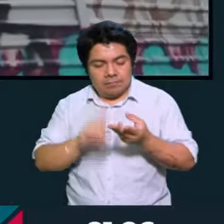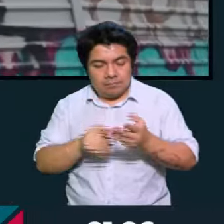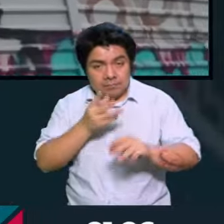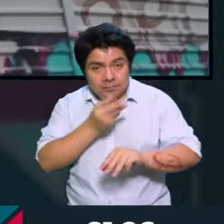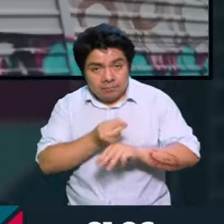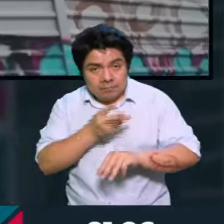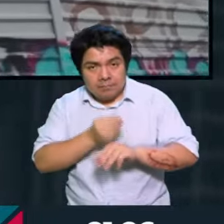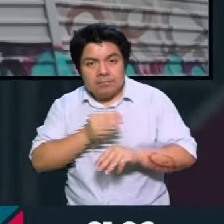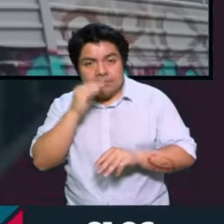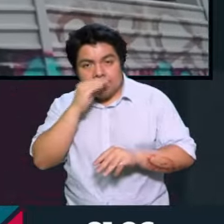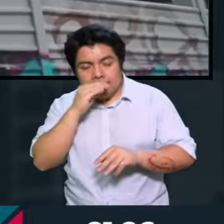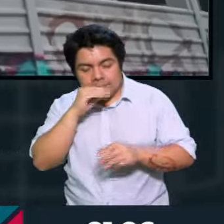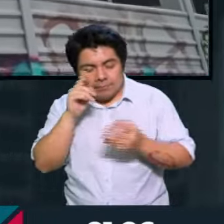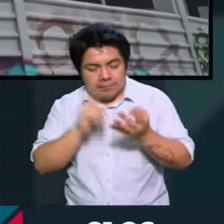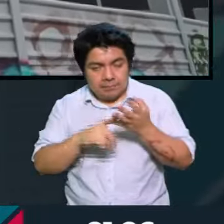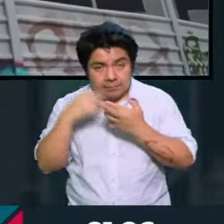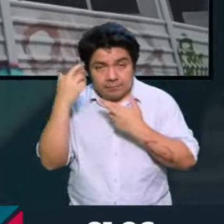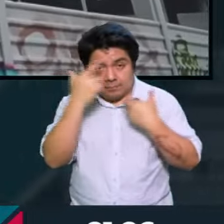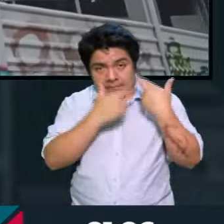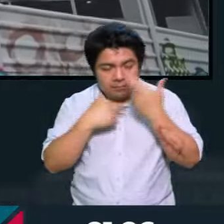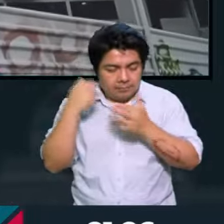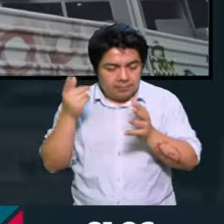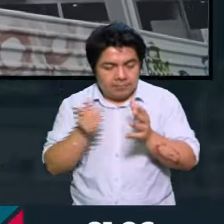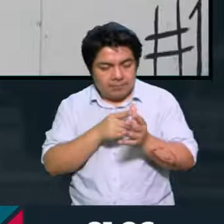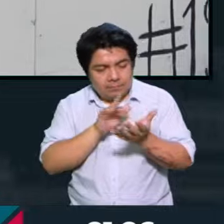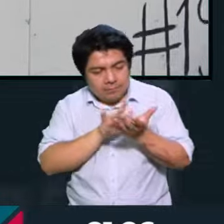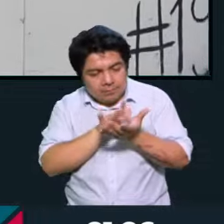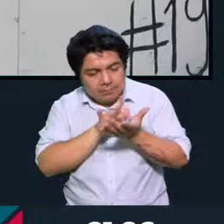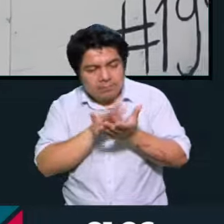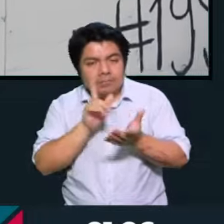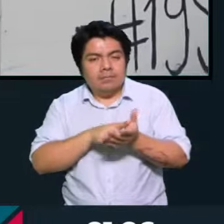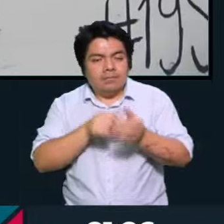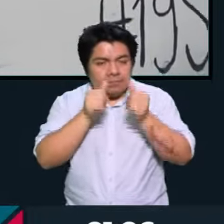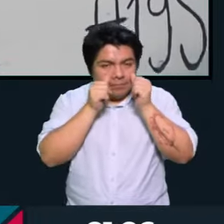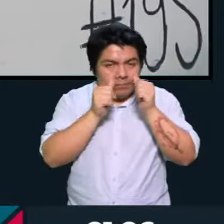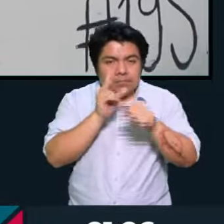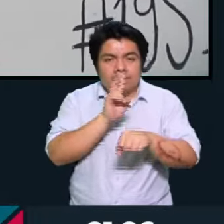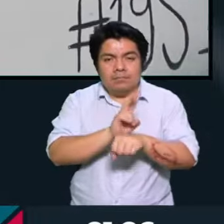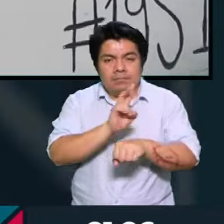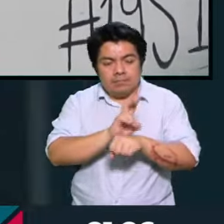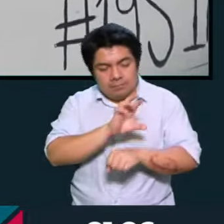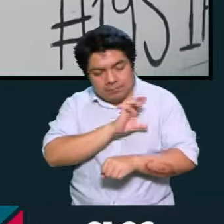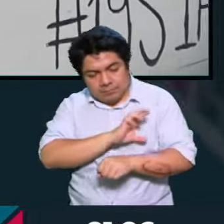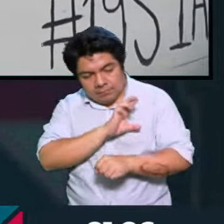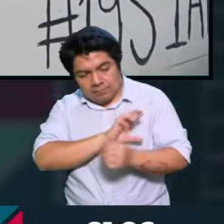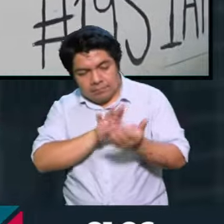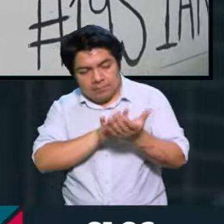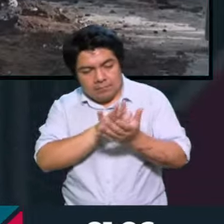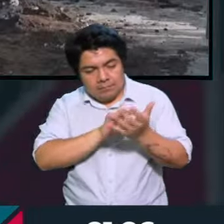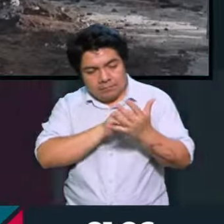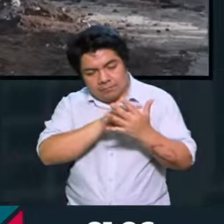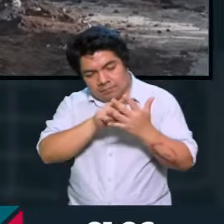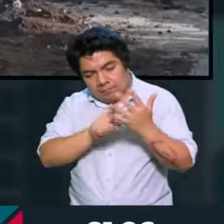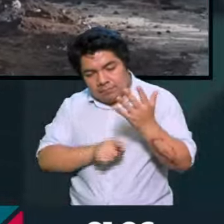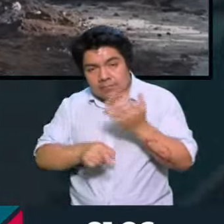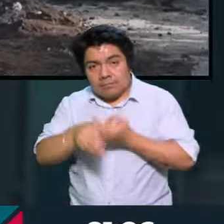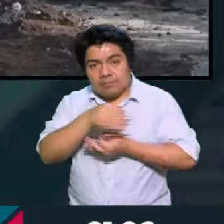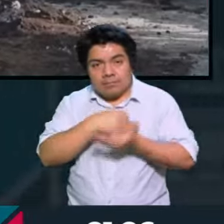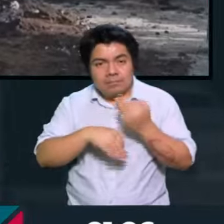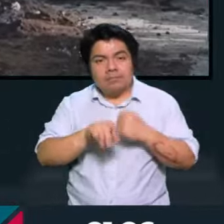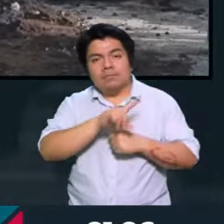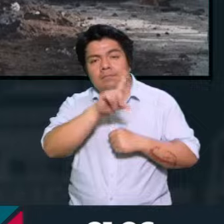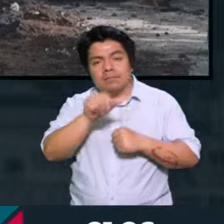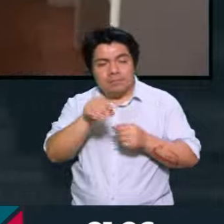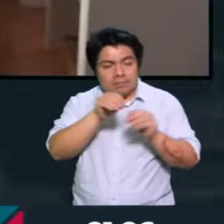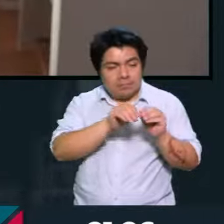gratuita, estudios, apoyo para demolición, supervisión, apoyo a renta y la posibilidad de ser reubicado